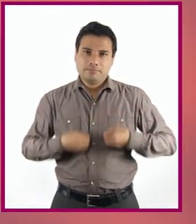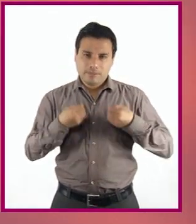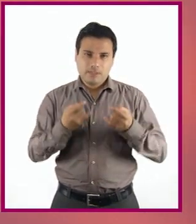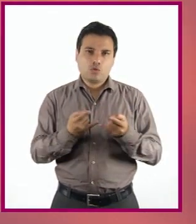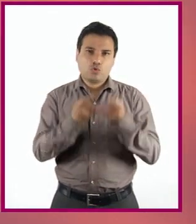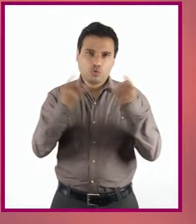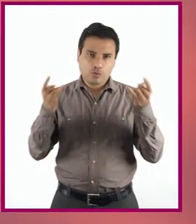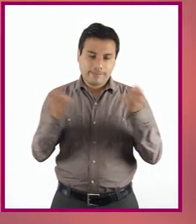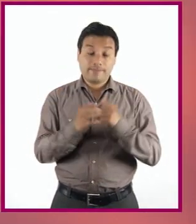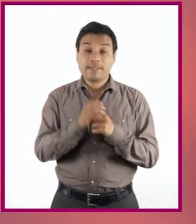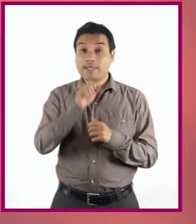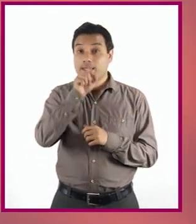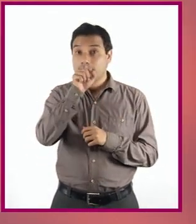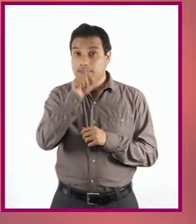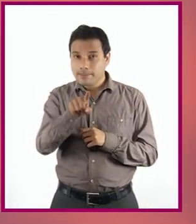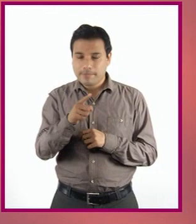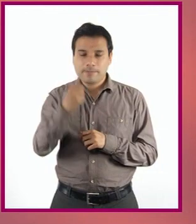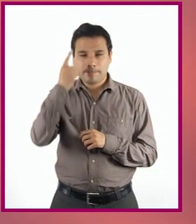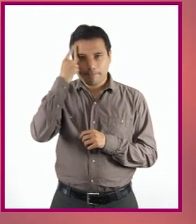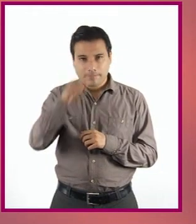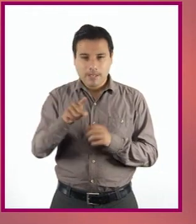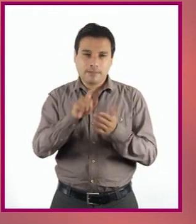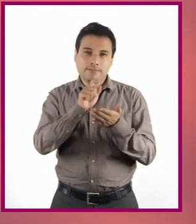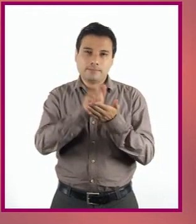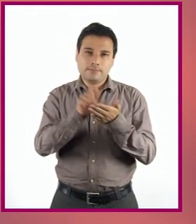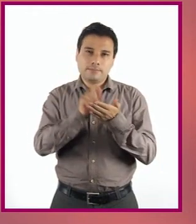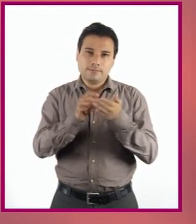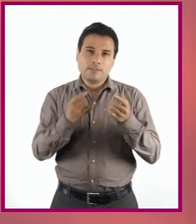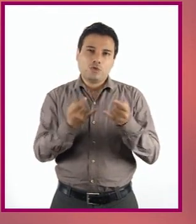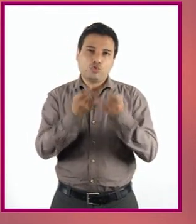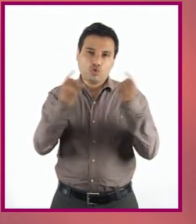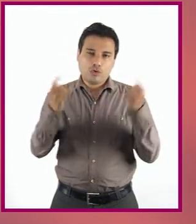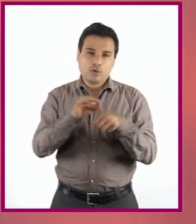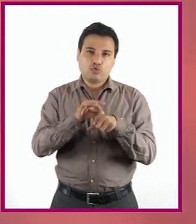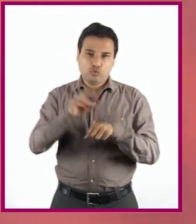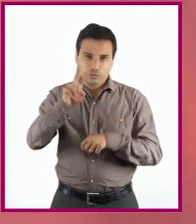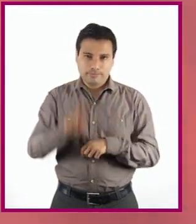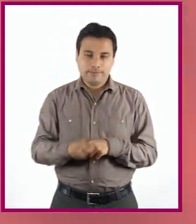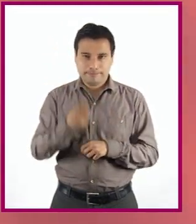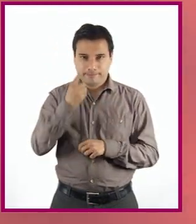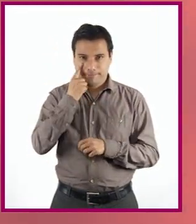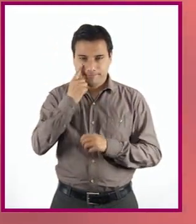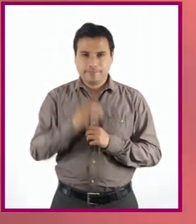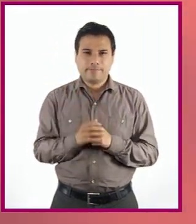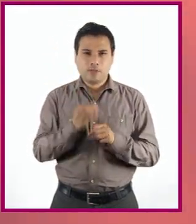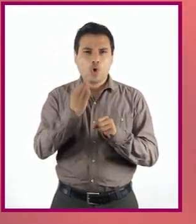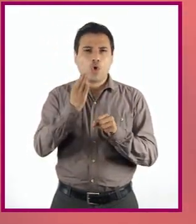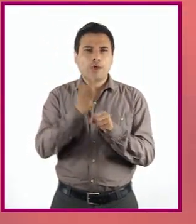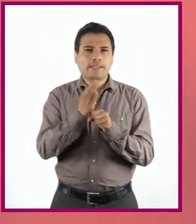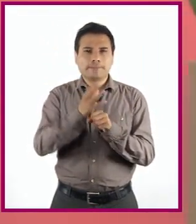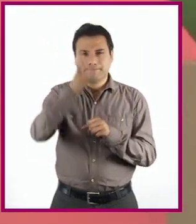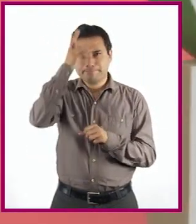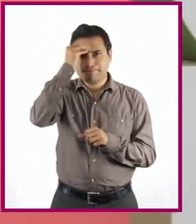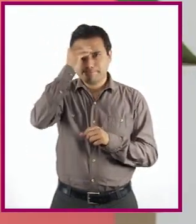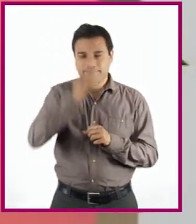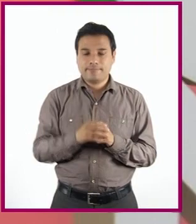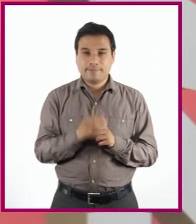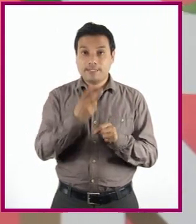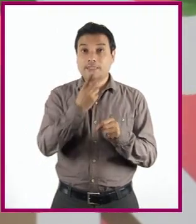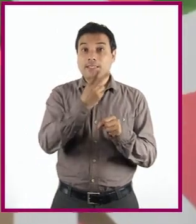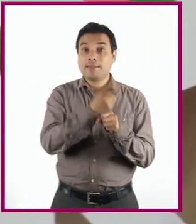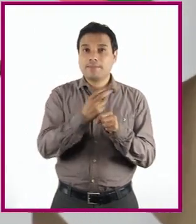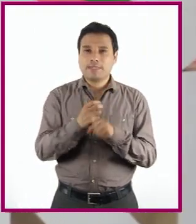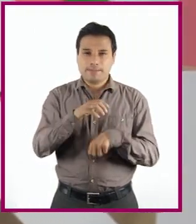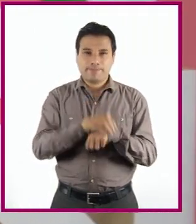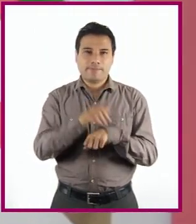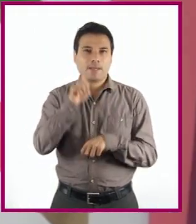se utiliza en textos históricos. Para recapitular, me gustaría invitar a nuestra amiga Elena, quien